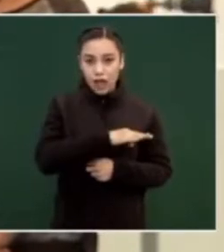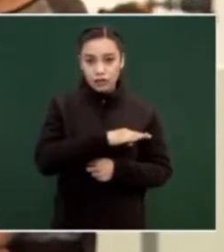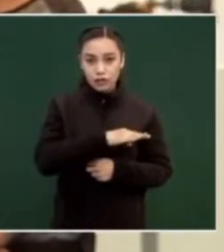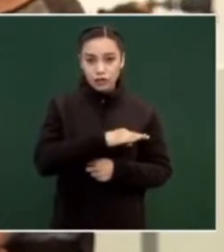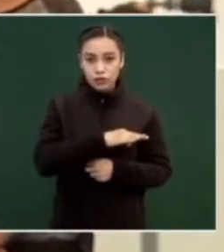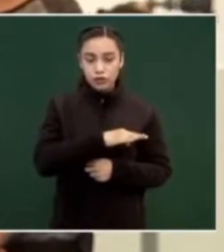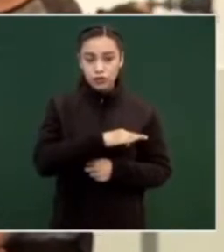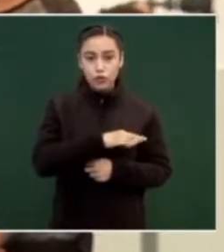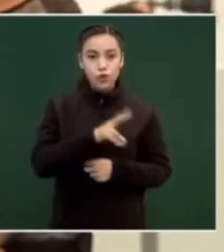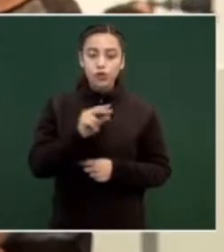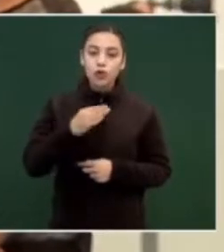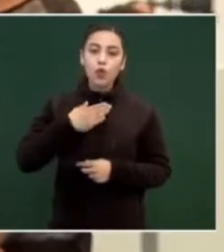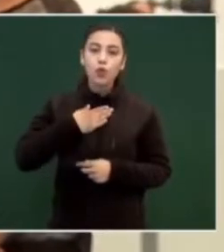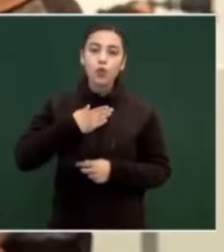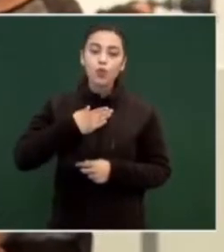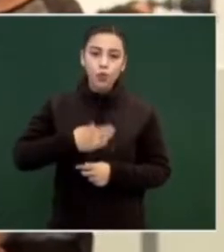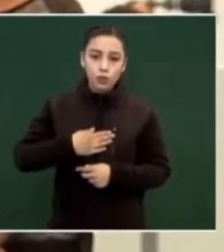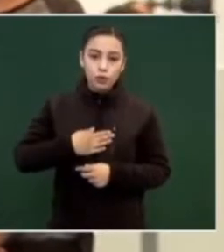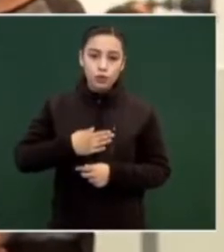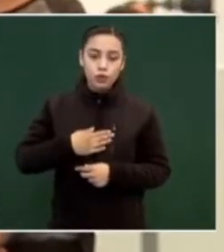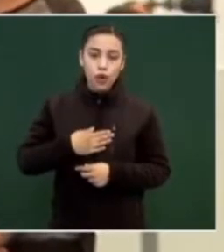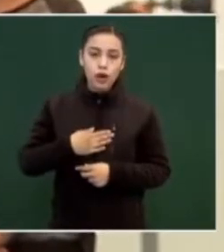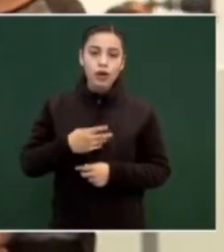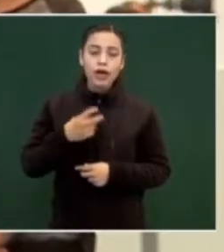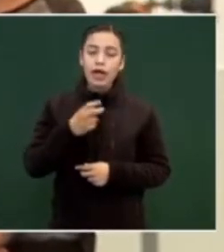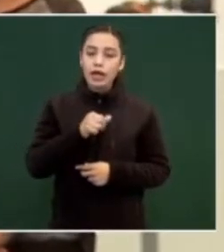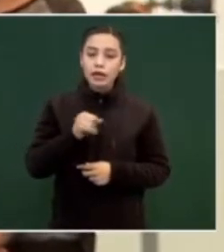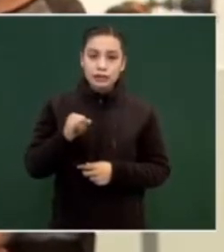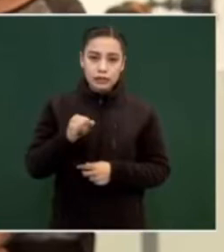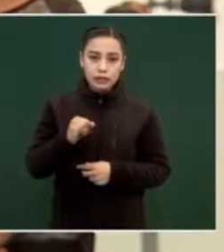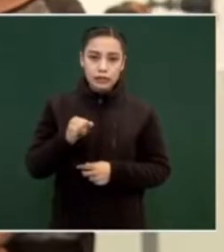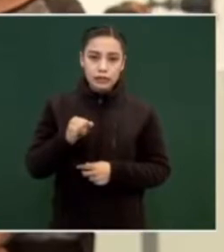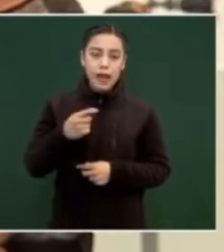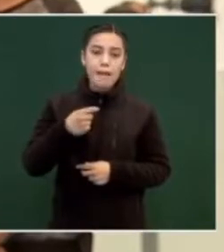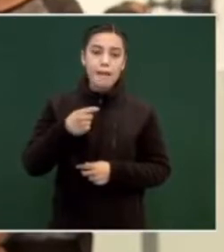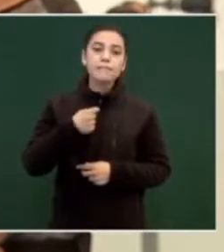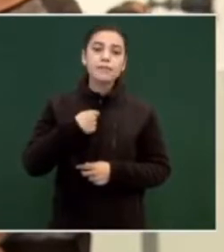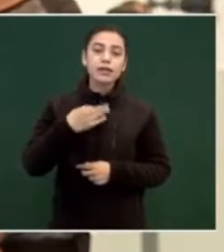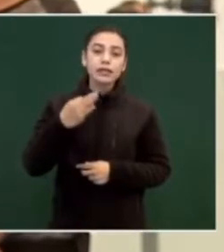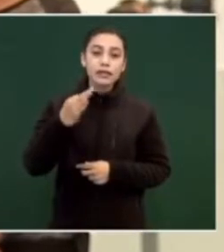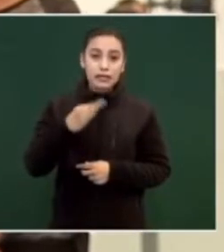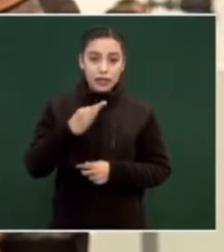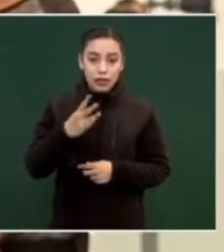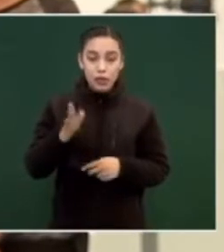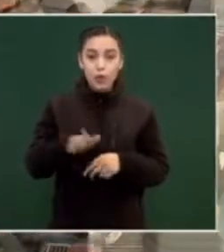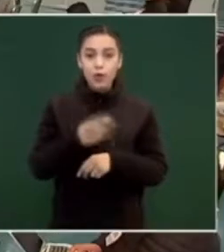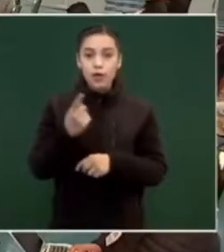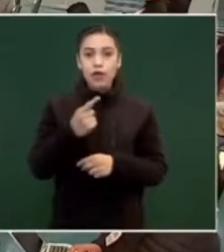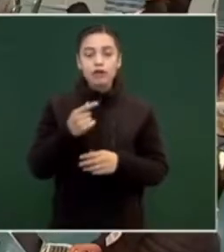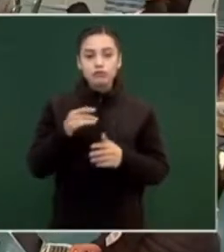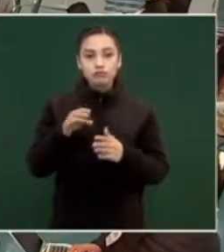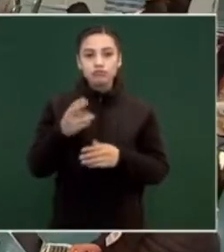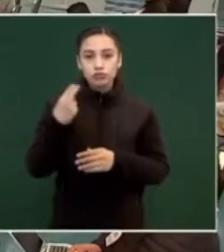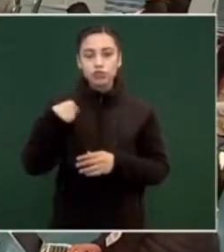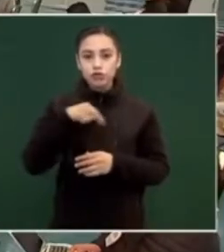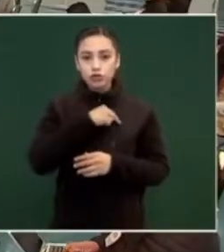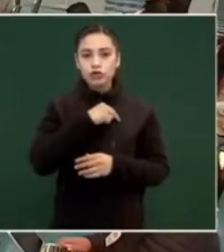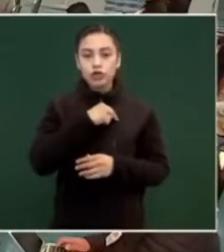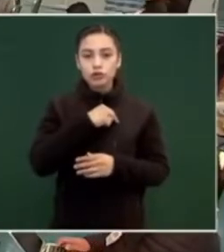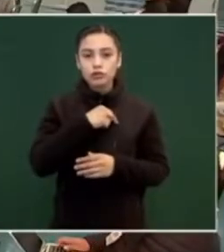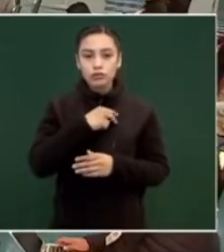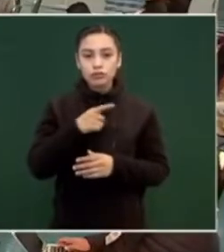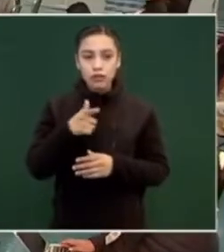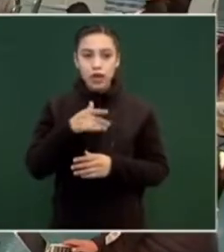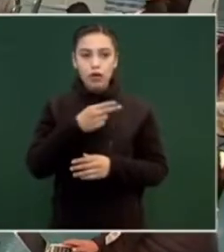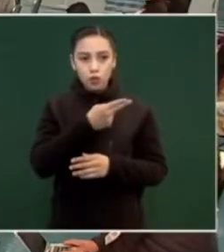se calumnia de esta manera sobre todo desde trincheras que hemos respetado y admirado tanto y por eso le pediría por favor